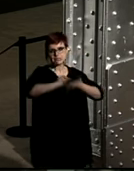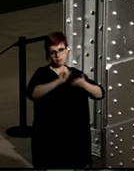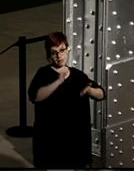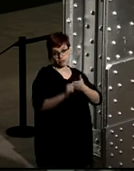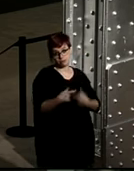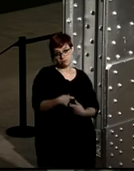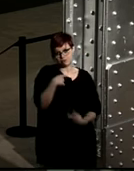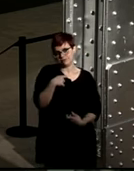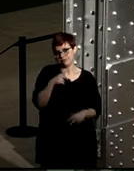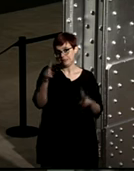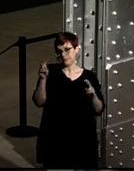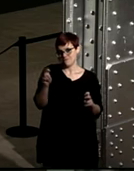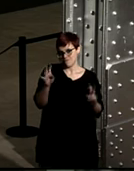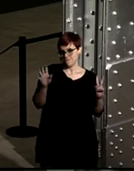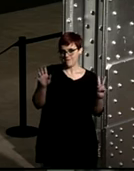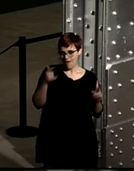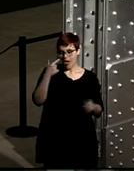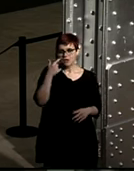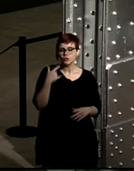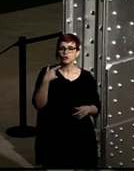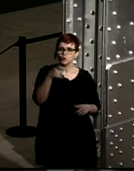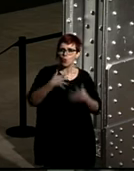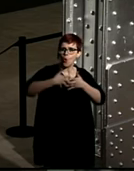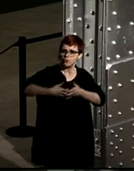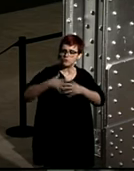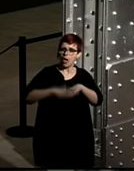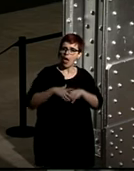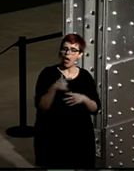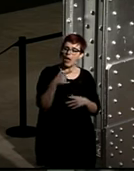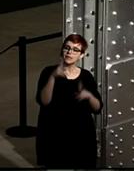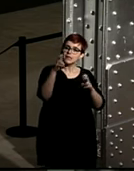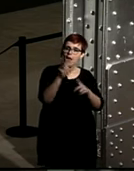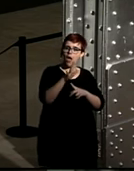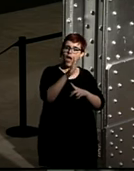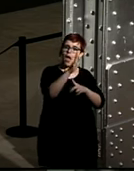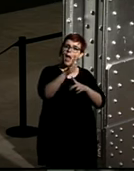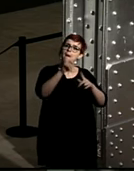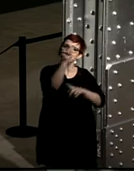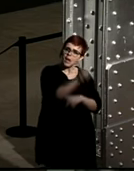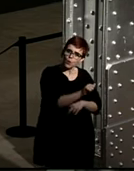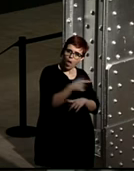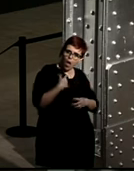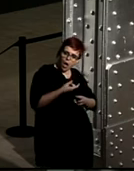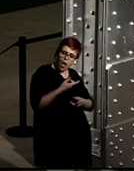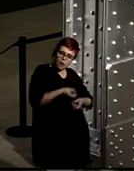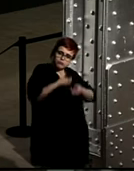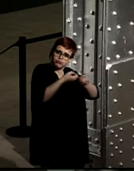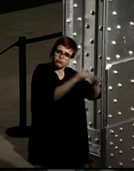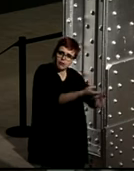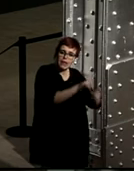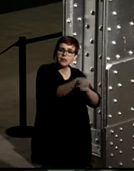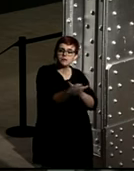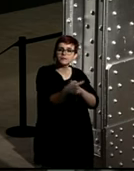Ah, vale, sí. A la lucha por lograr hacer la película y mantener la integridad del proyecto a salvo de